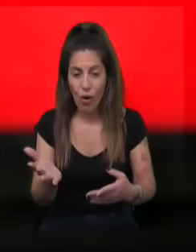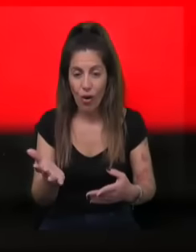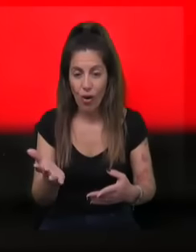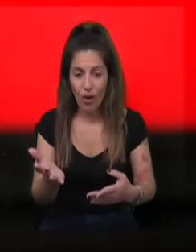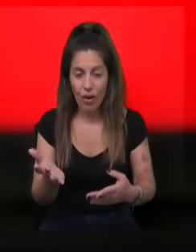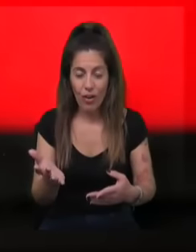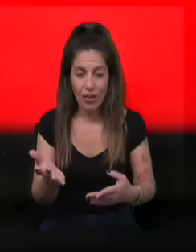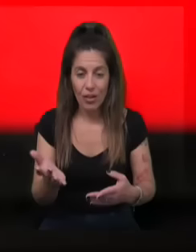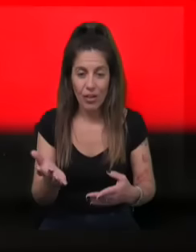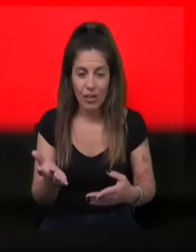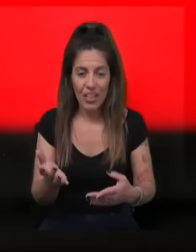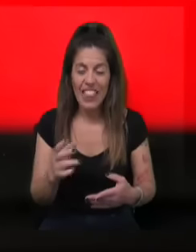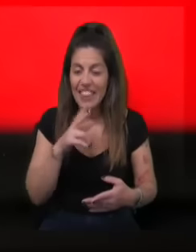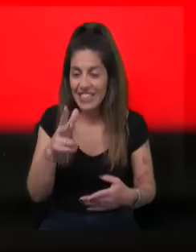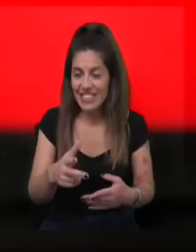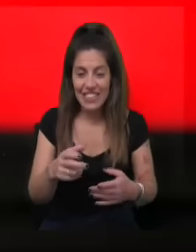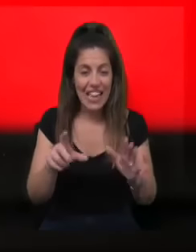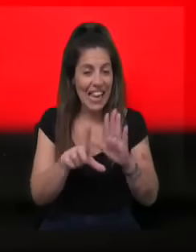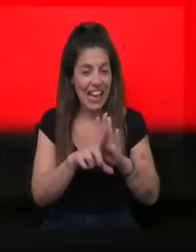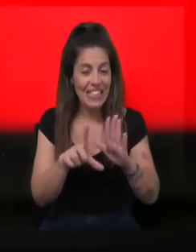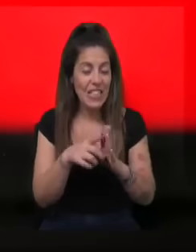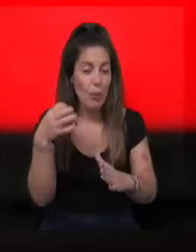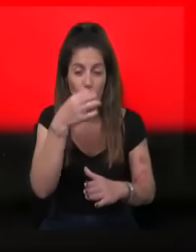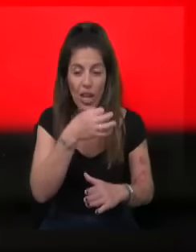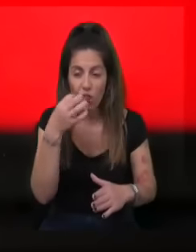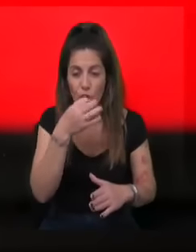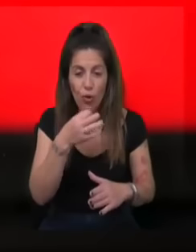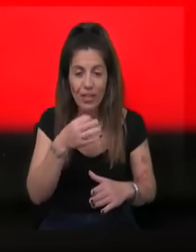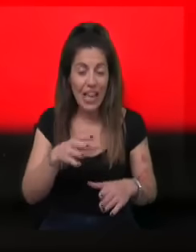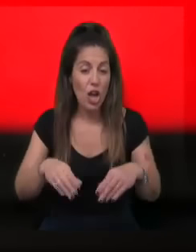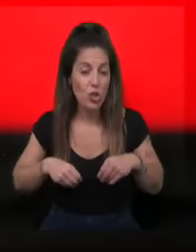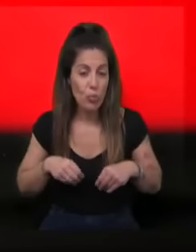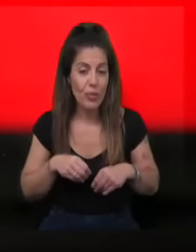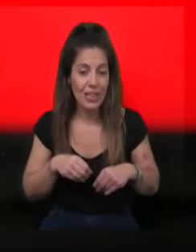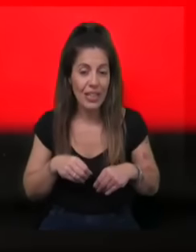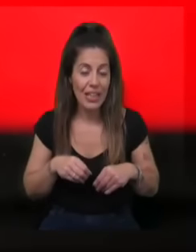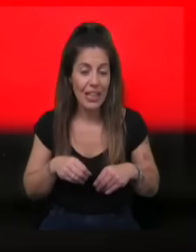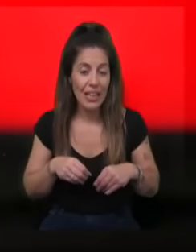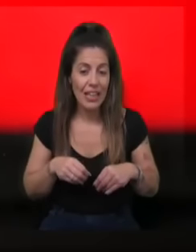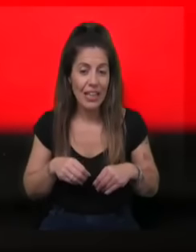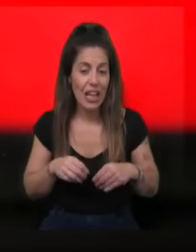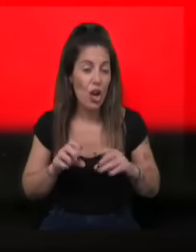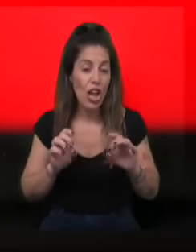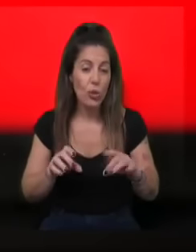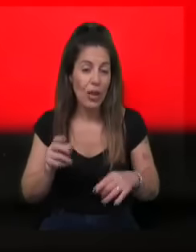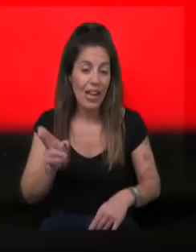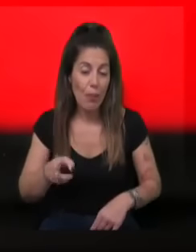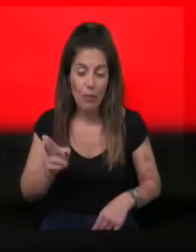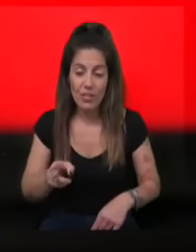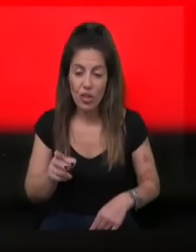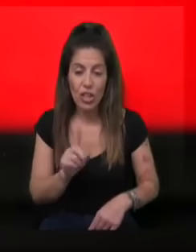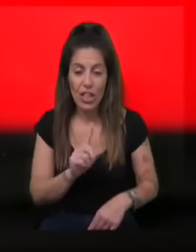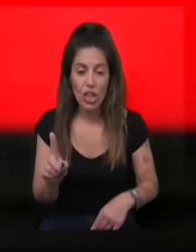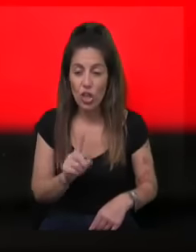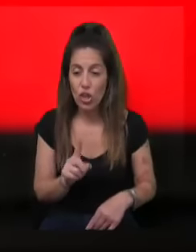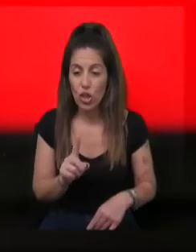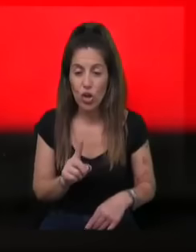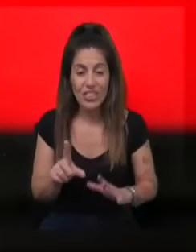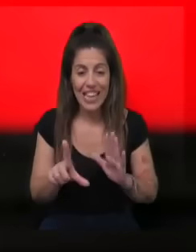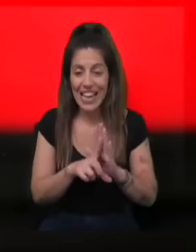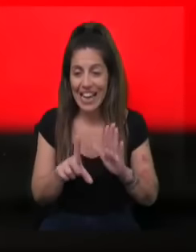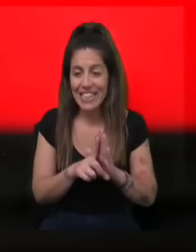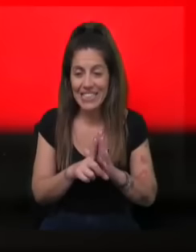no decir que legalizamos las drogas sería asumir que el estado natural es la prohibición y no se no se legaliza